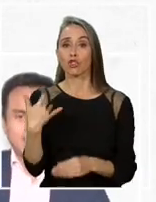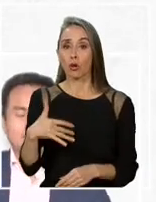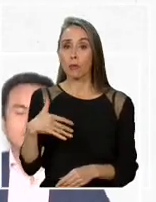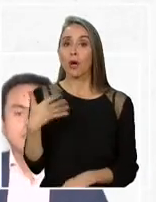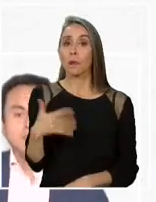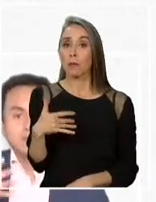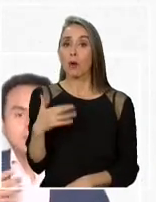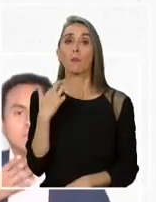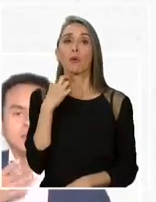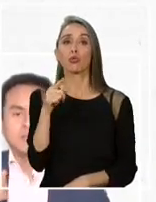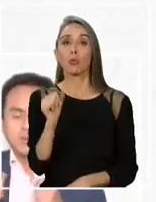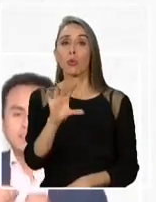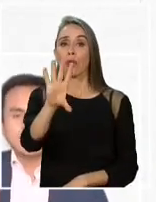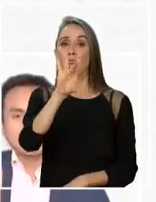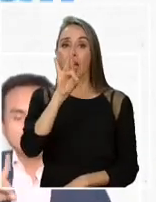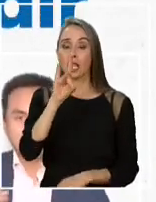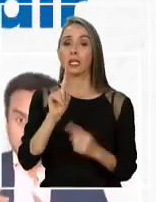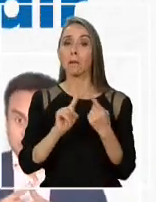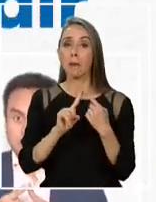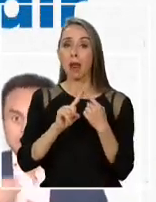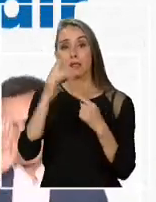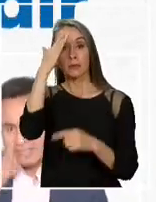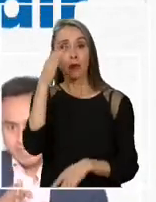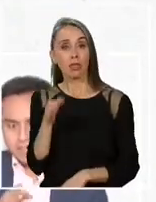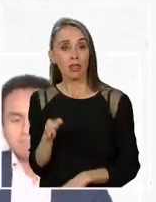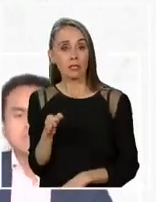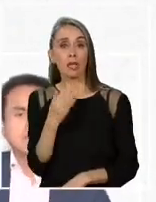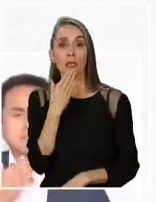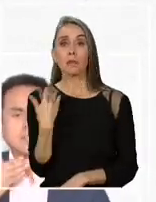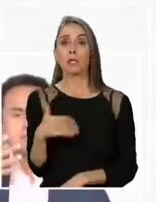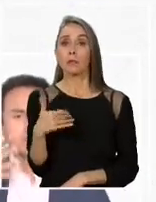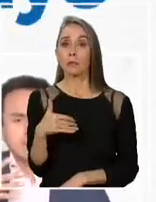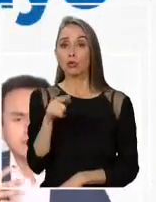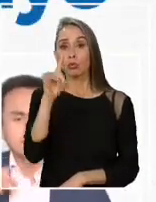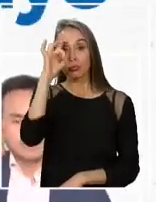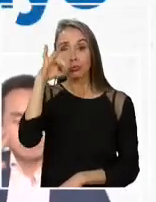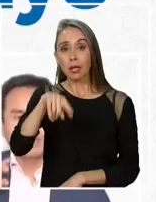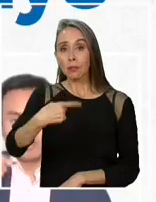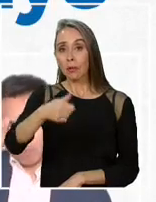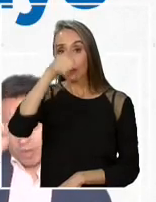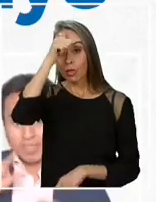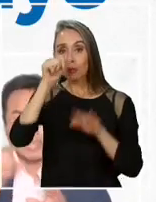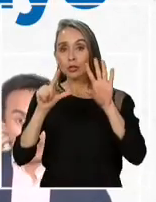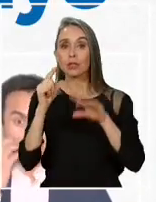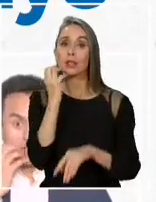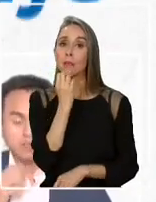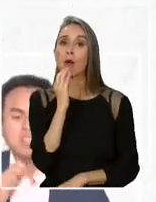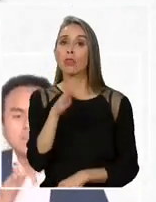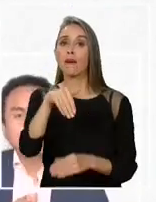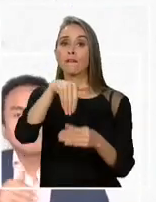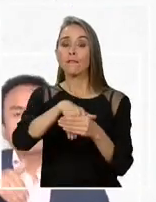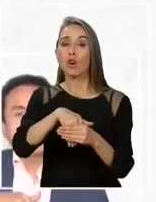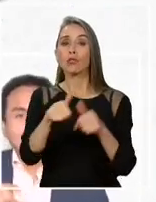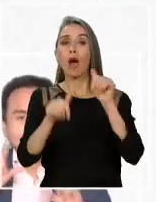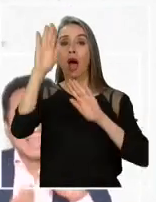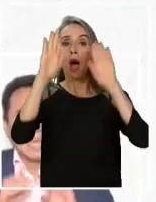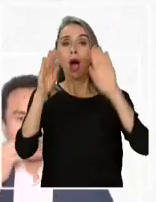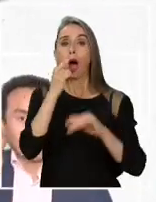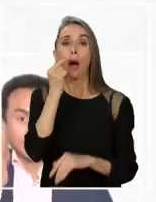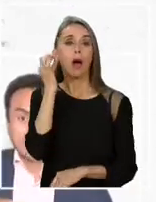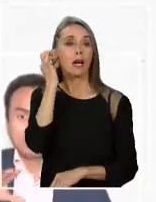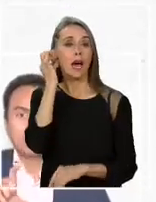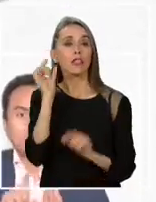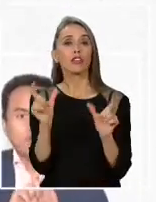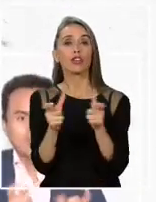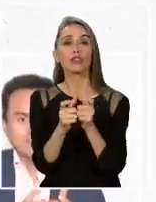Es importante porque puedes elegir, participar y decidir. También es importante que sepas que este domingo 7 de mayo deberás votar por los candidatos y candidatas